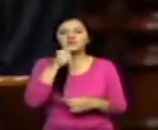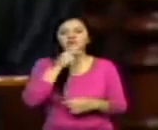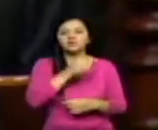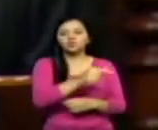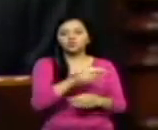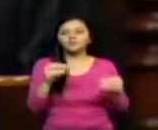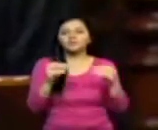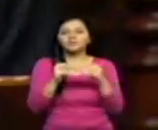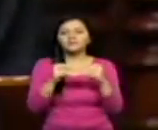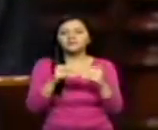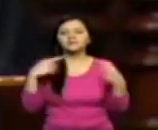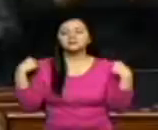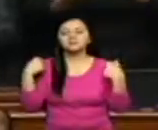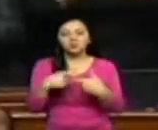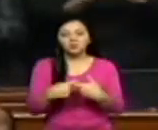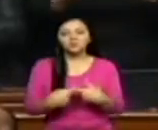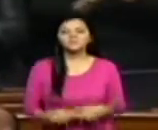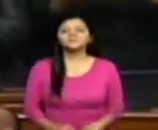el aymara.